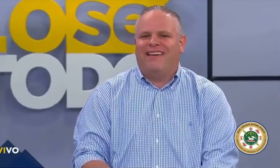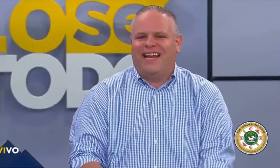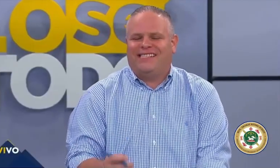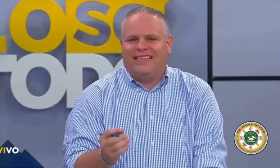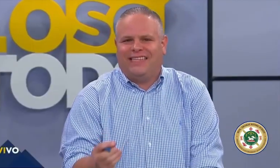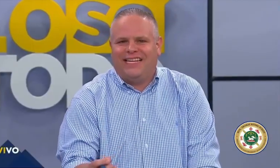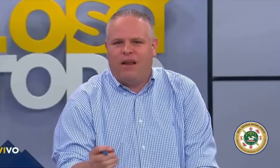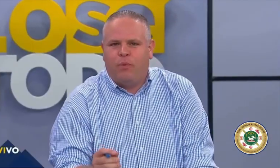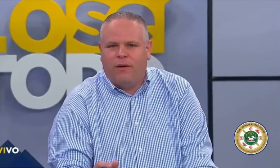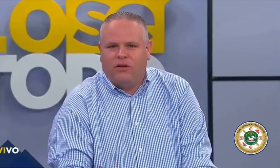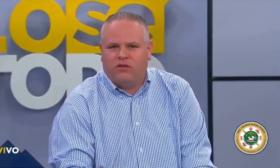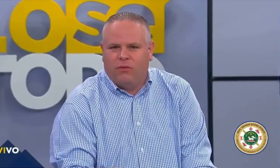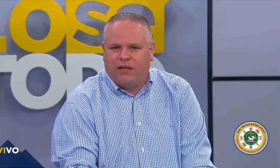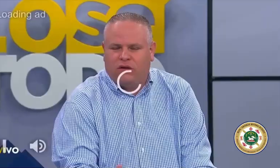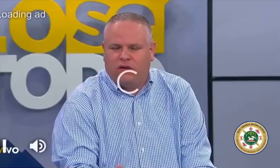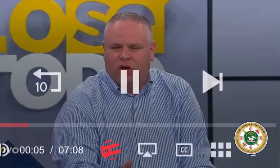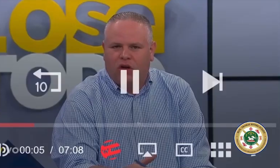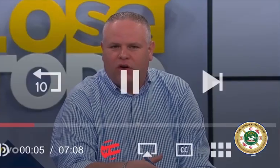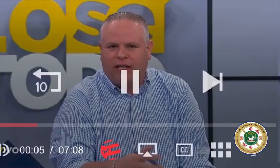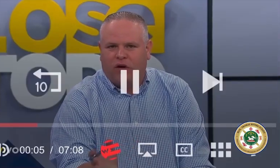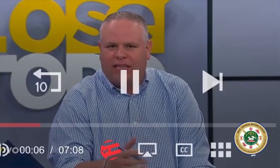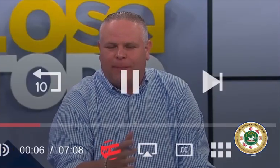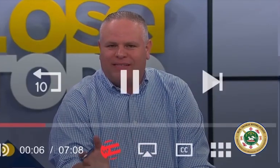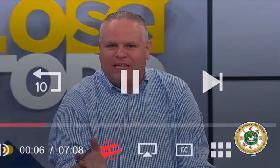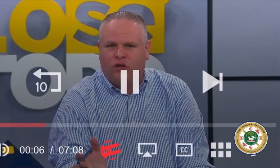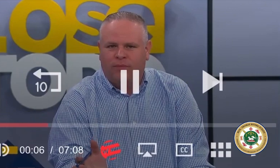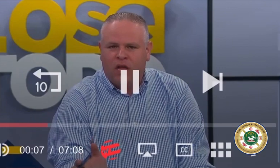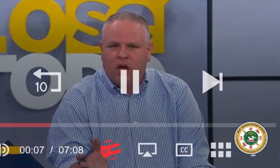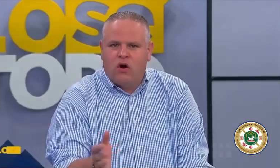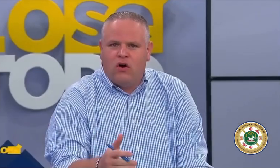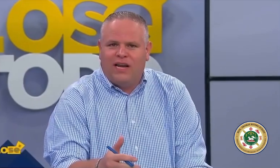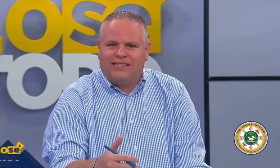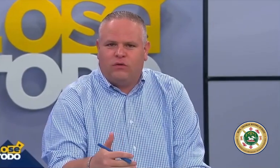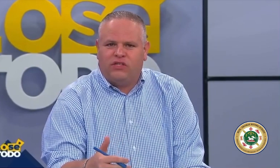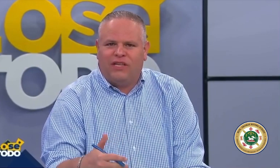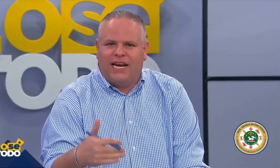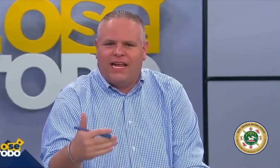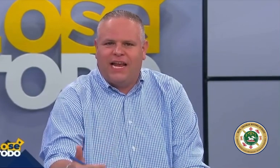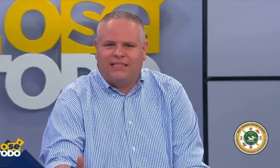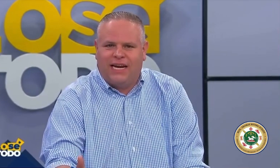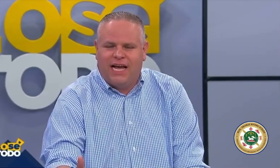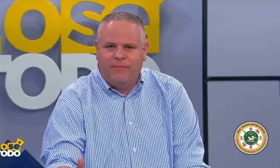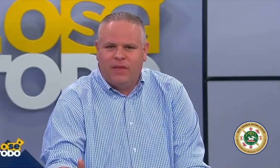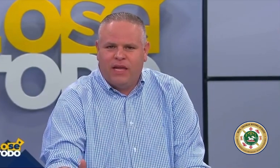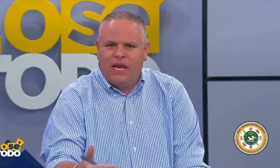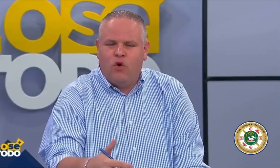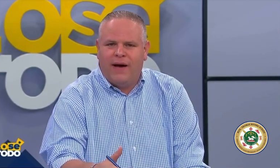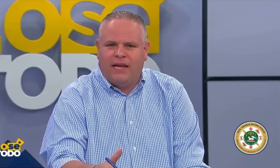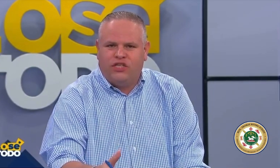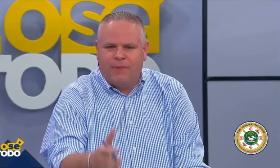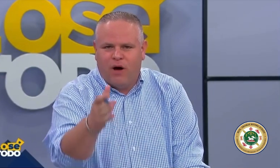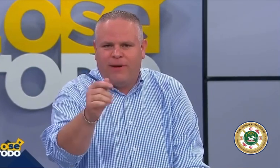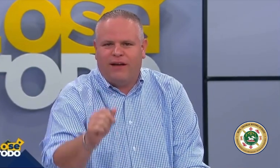y a saber el sentir del pueblo sobre todo esto que está pasando con la situación de energía eléctrica y